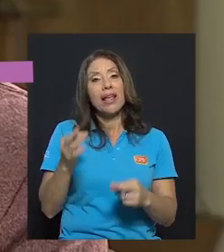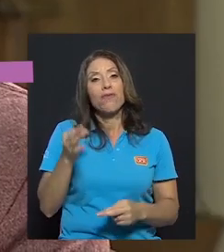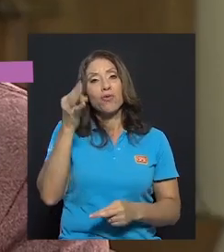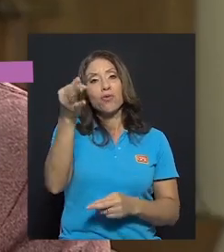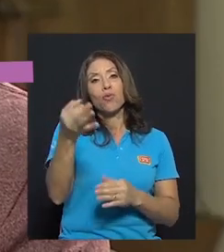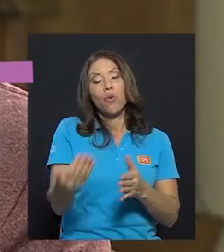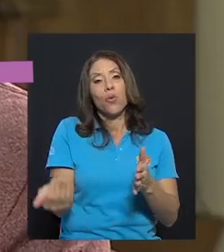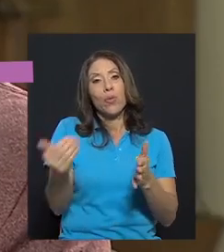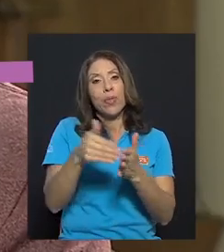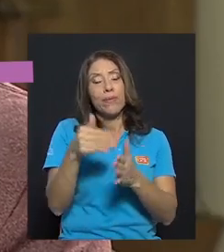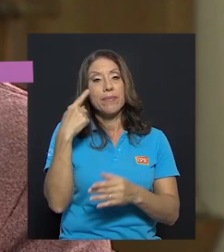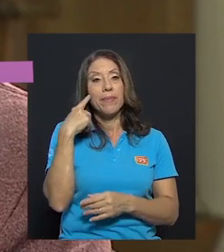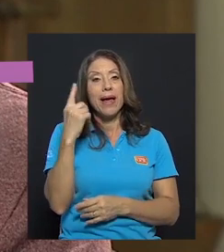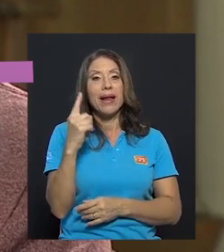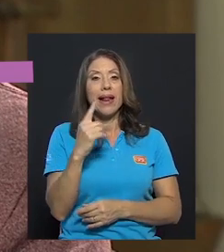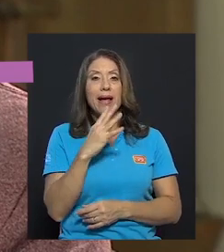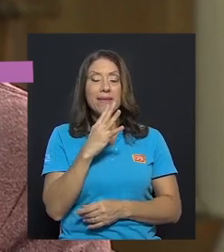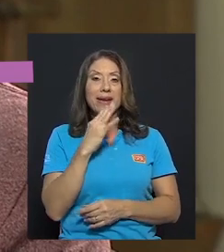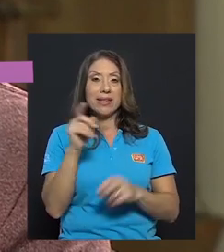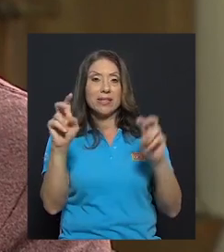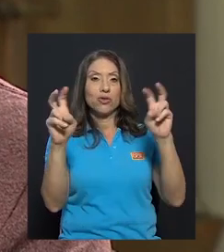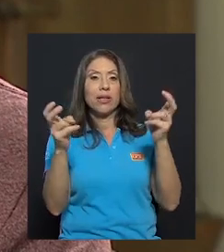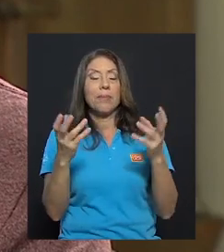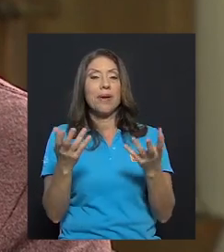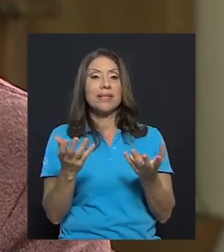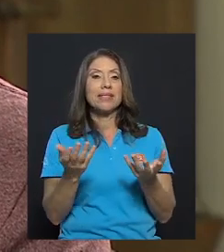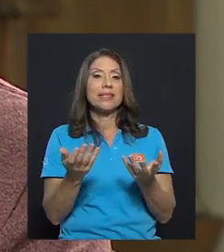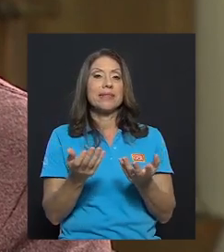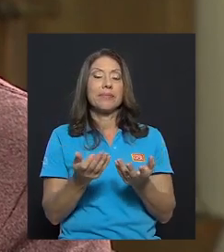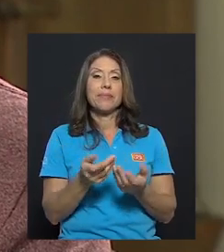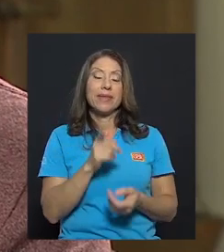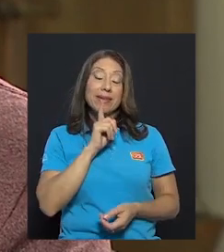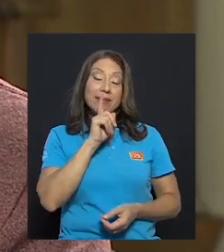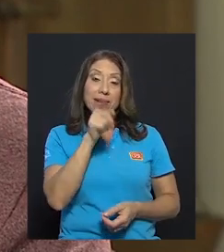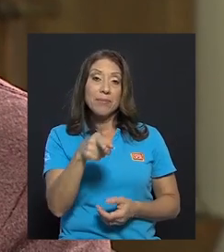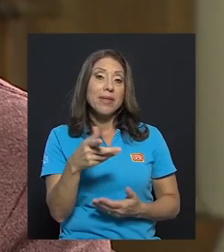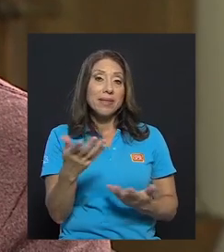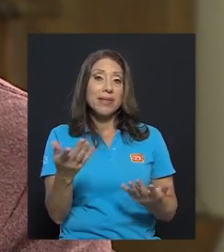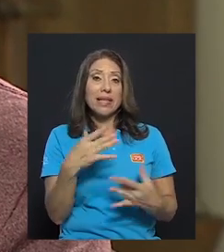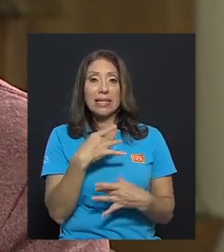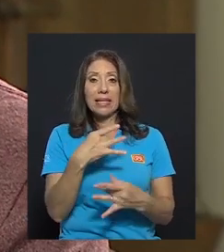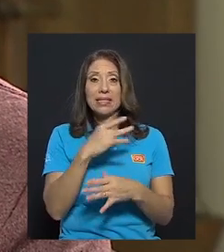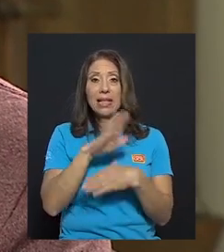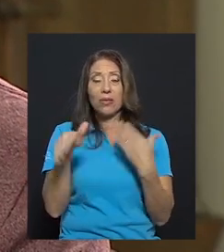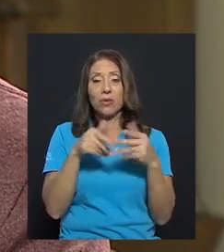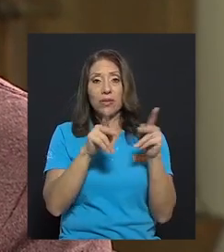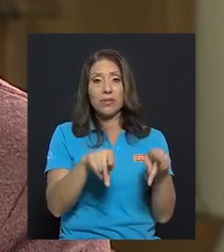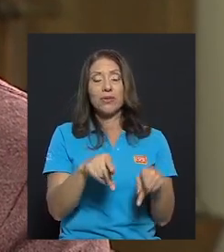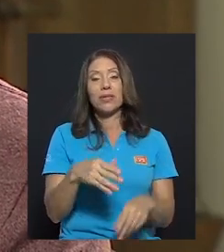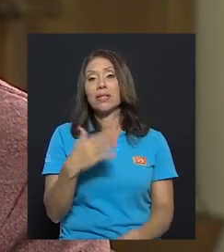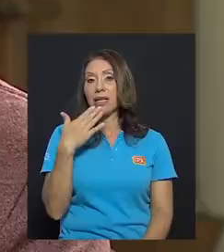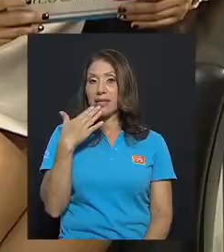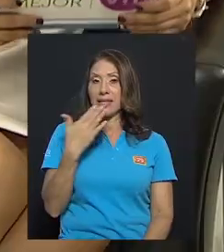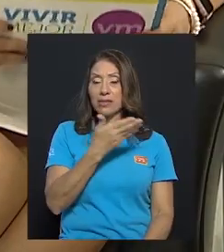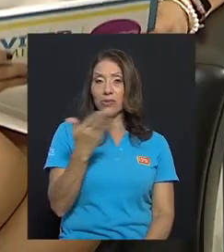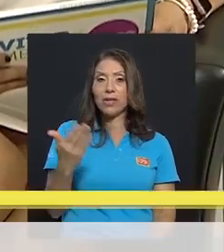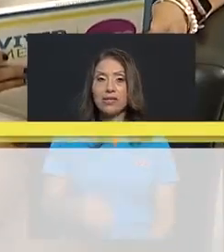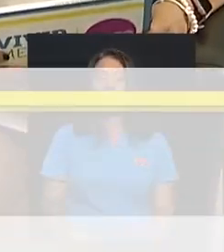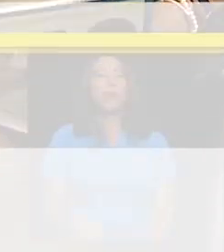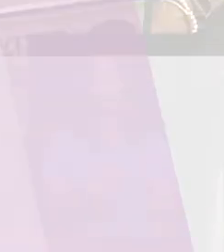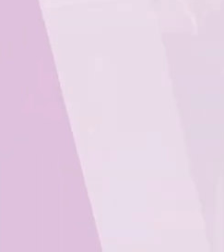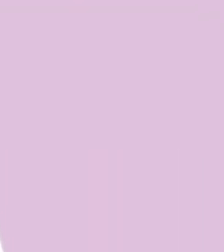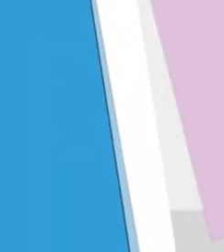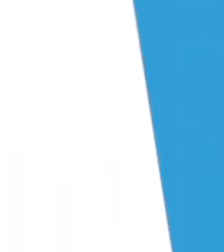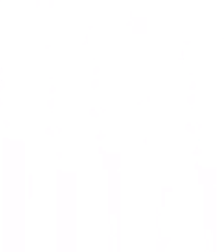seguir conversando de estos temas que definitivamente nos deberían interesar a todos. A usted las gracias.